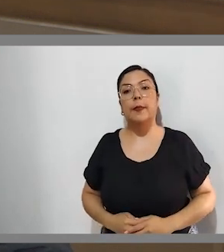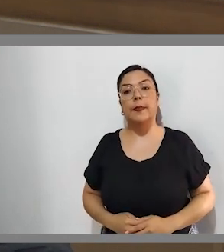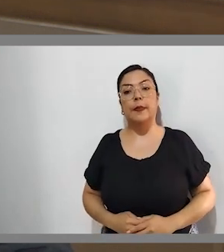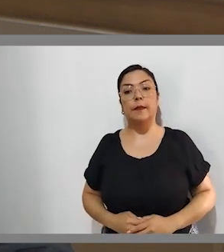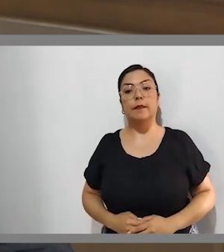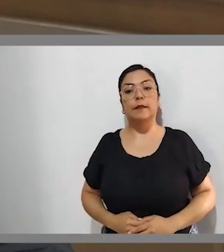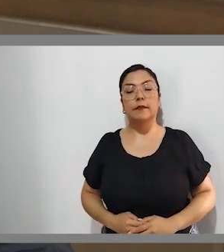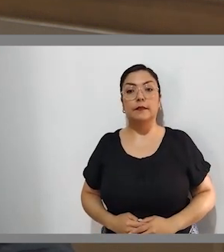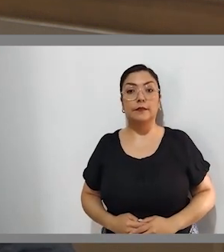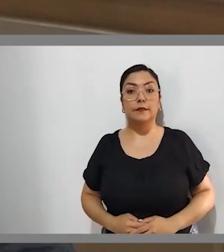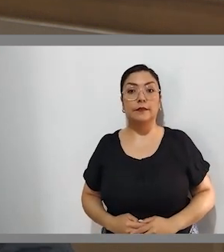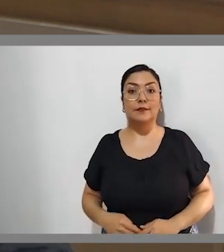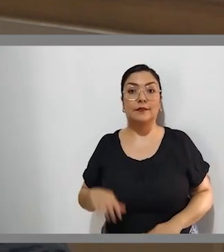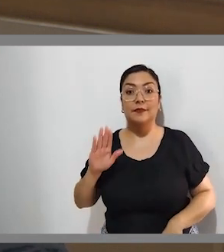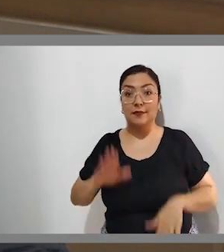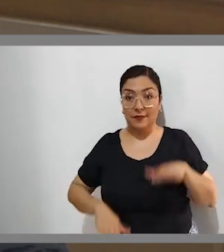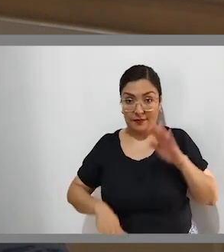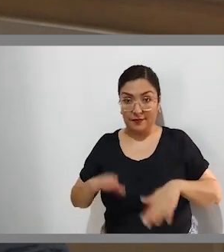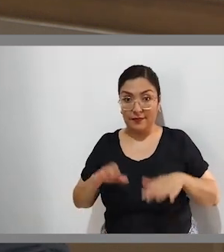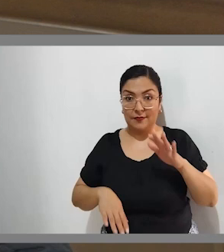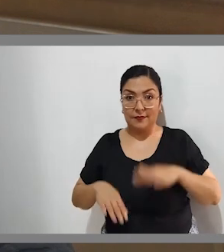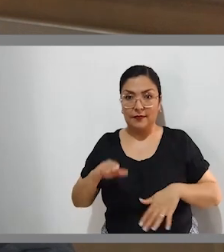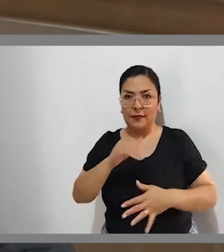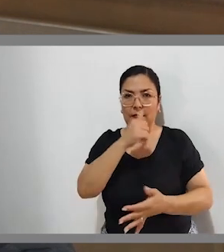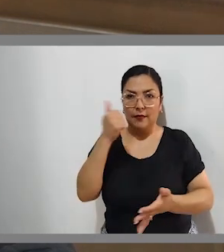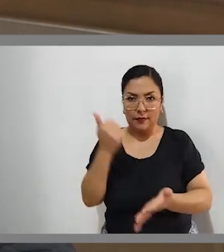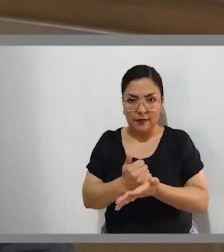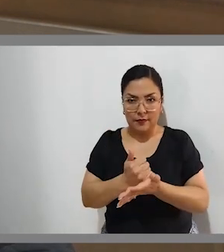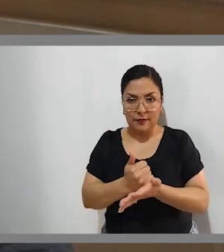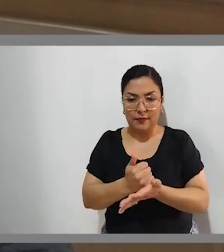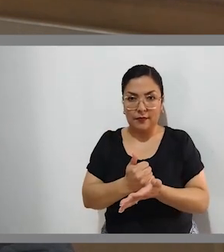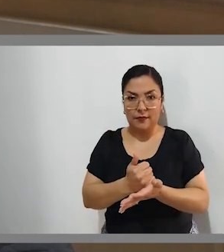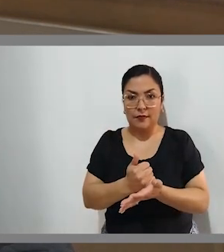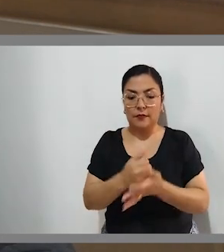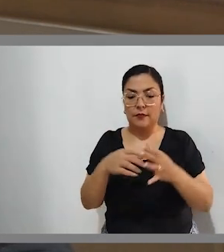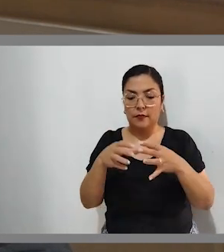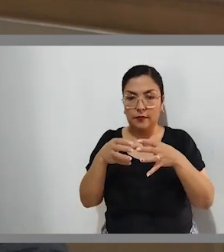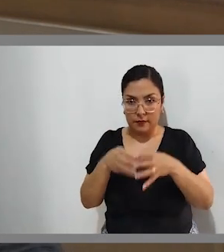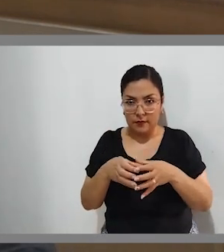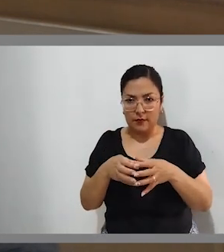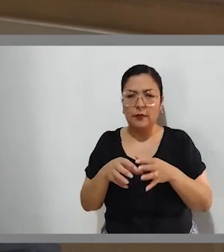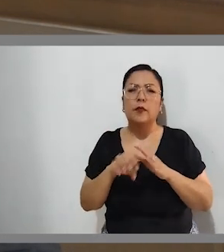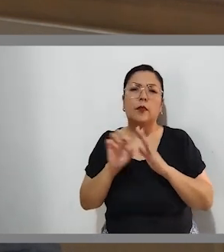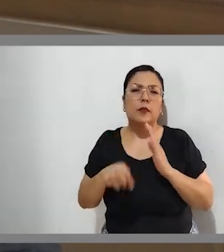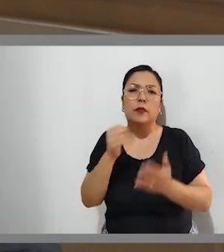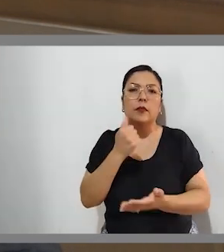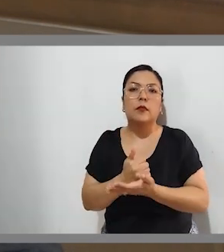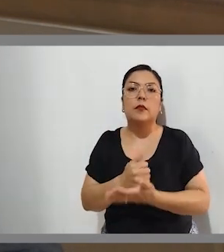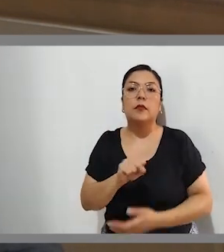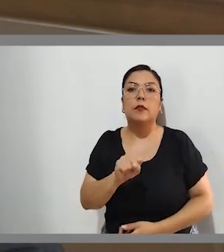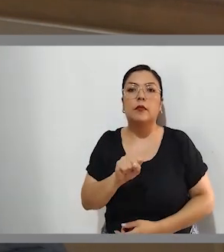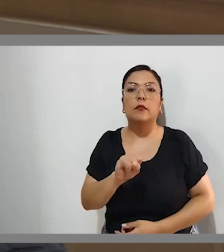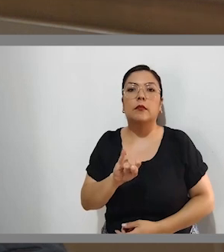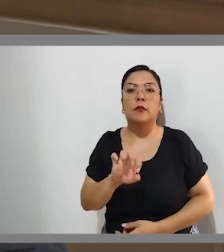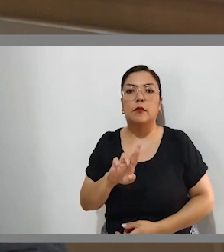a mucho tiempo y kilómetros de distancia de la cabecera propiamente del municipio, como es el caso de Sierra Mojada.